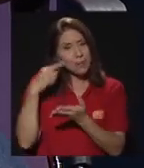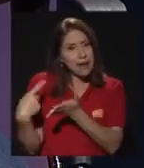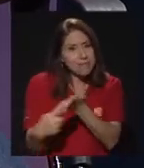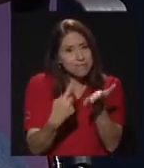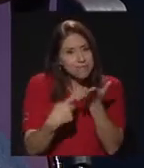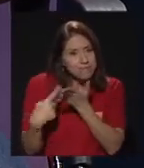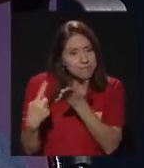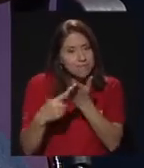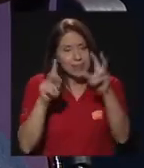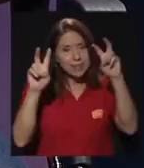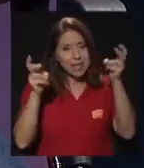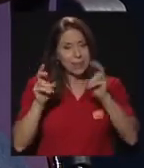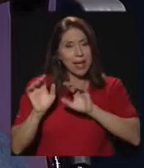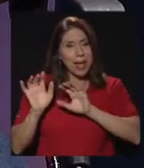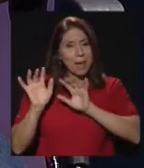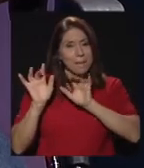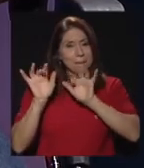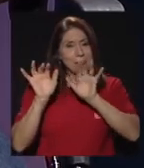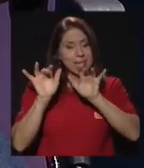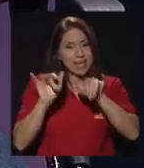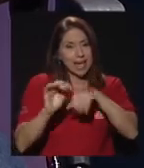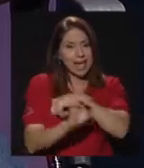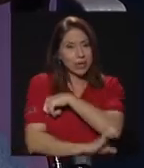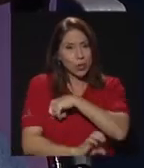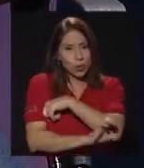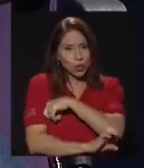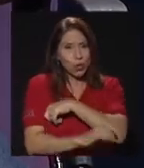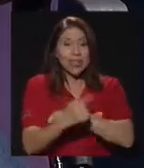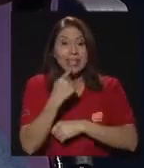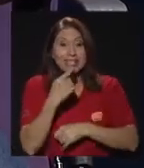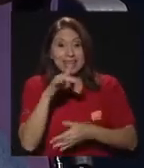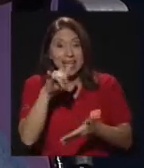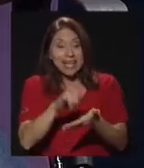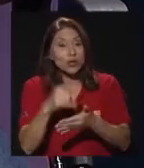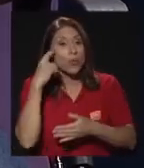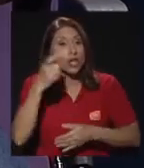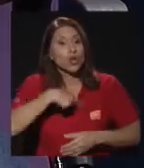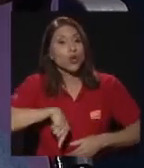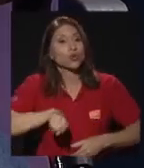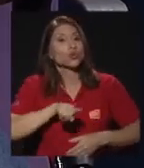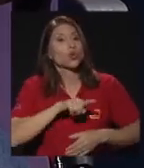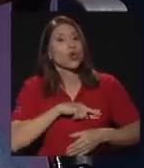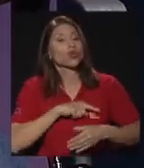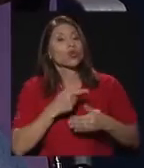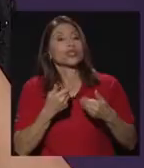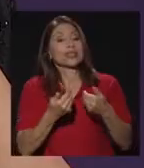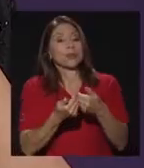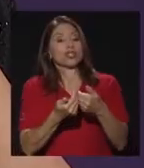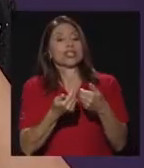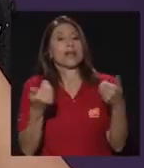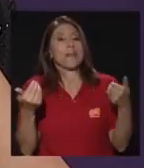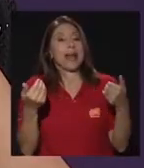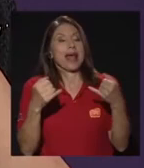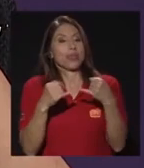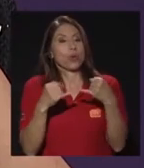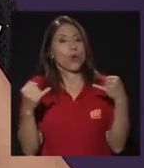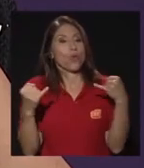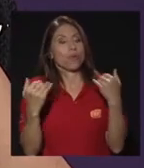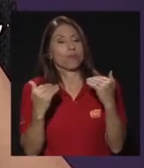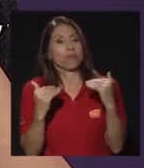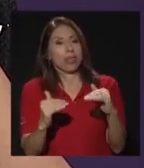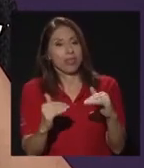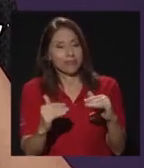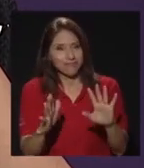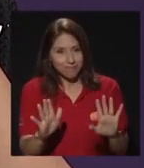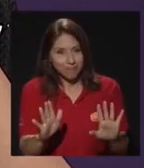Decimos esto porque estamos separándolo del tema fronterizo o de otros temas. Nosotros queremos que la